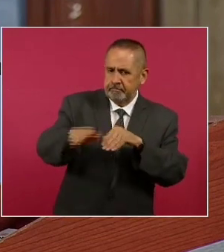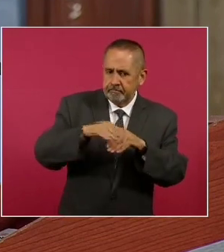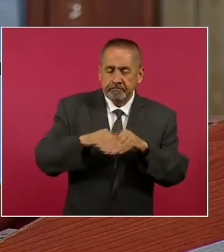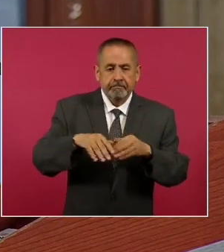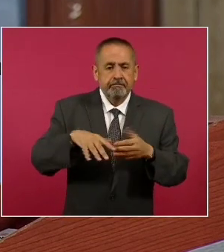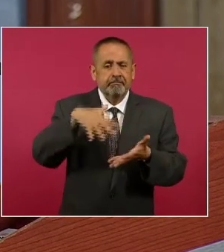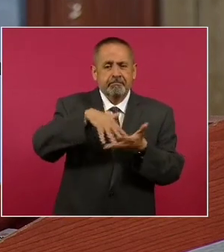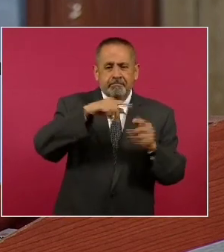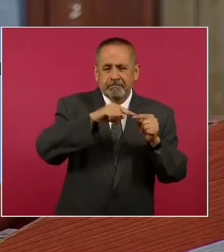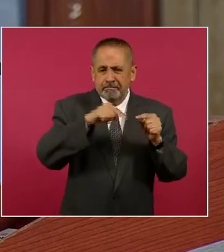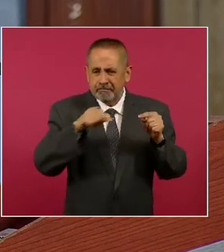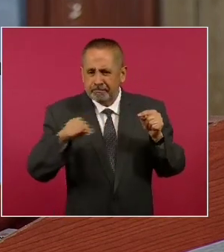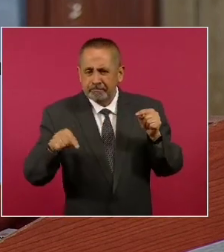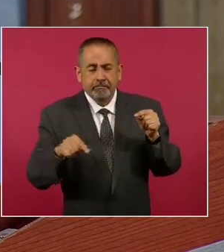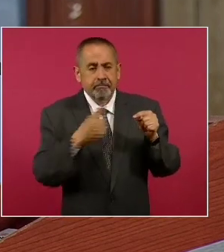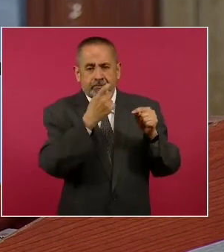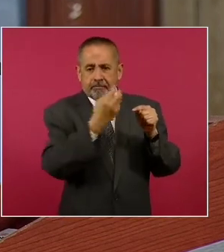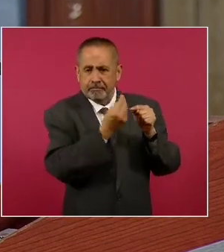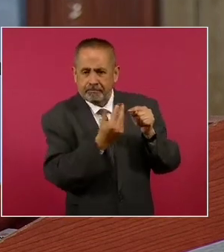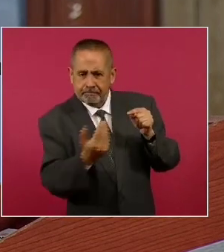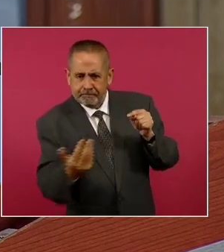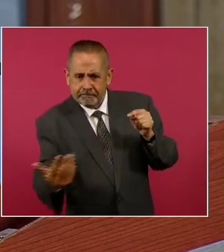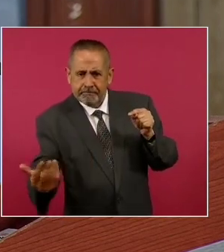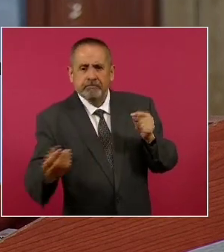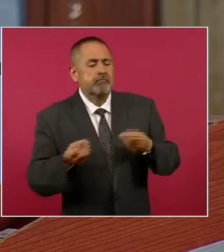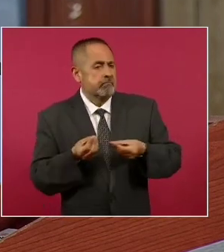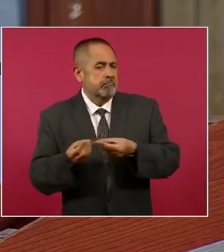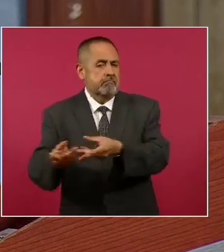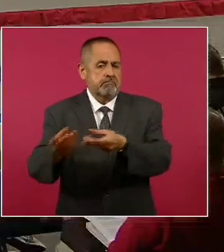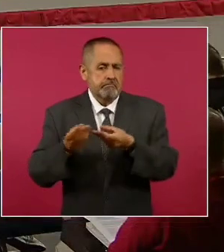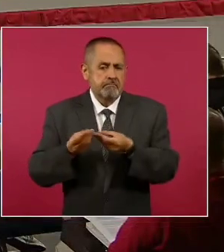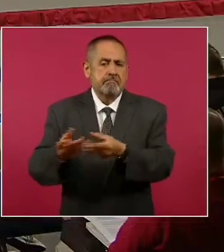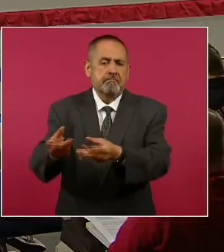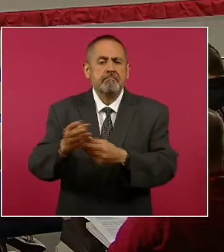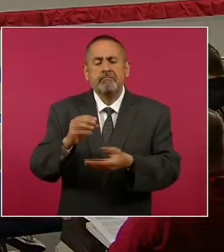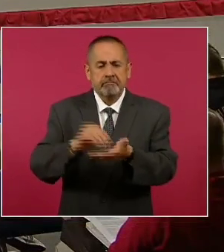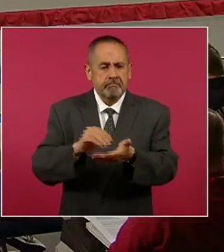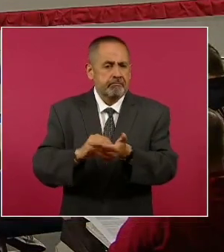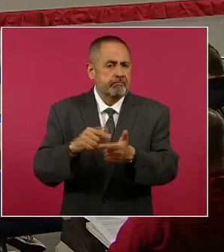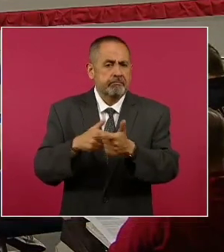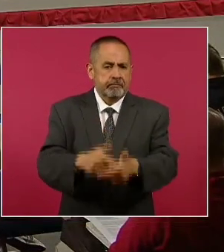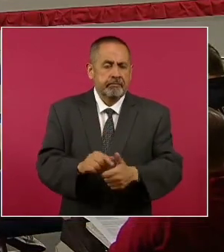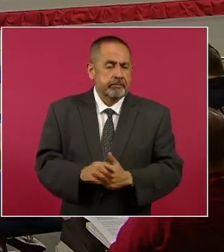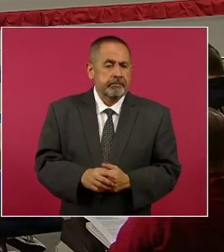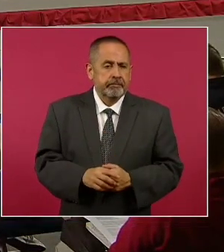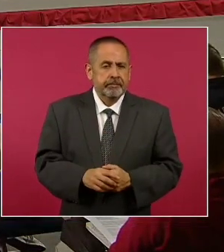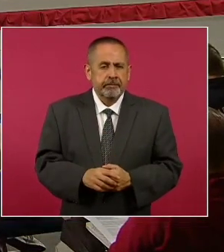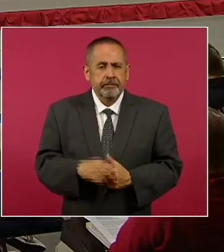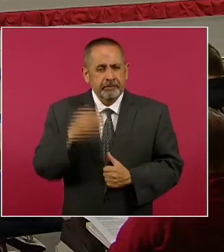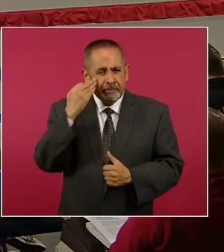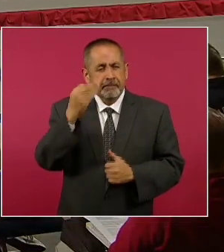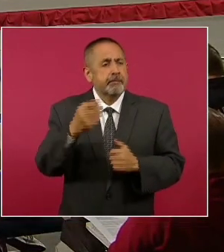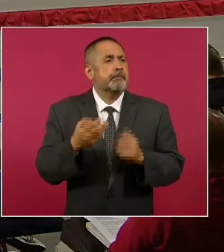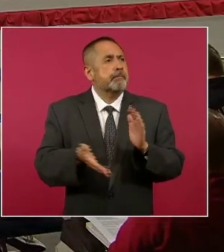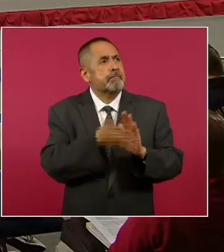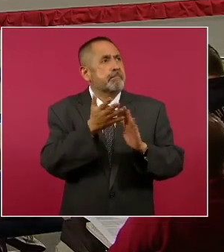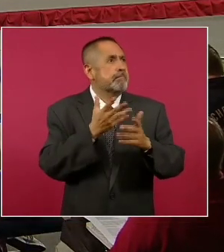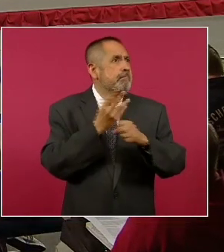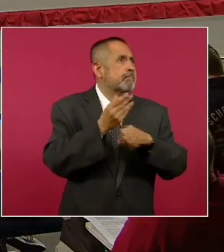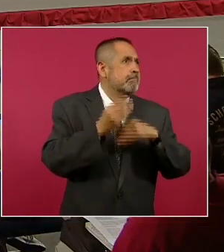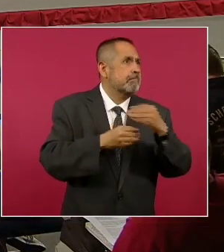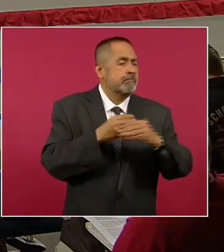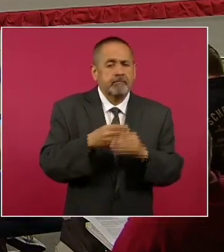está en operación, el acueducto El Realito. El tiempo de ejecución estimado es de 6 meses. Estamos